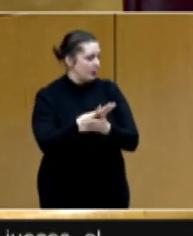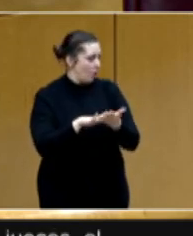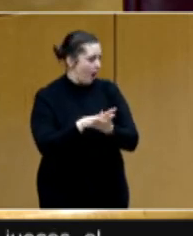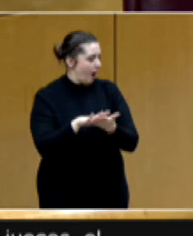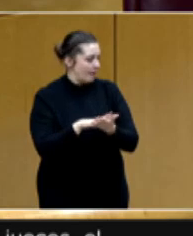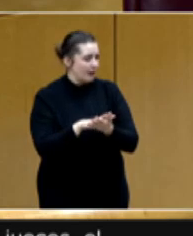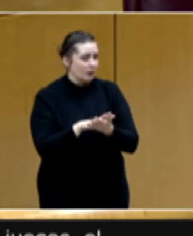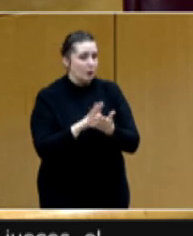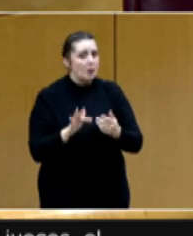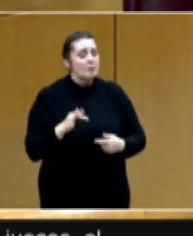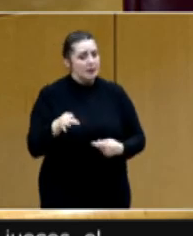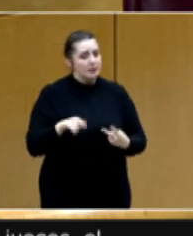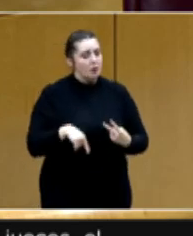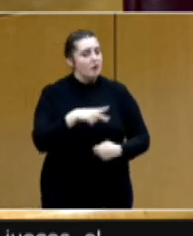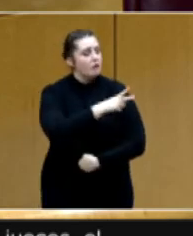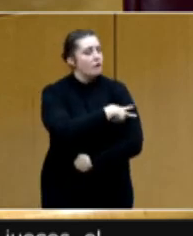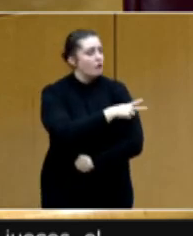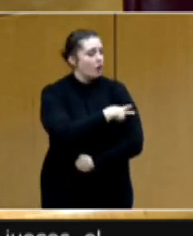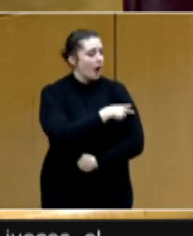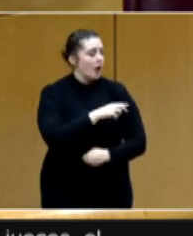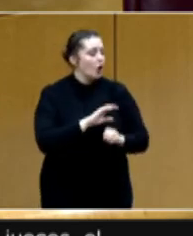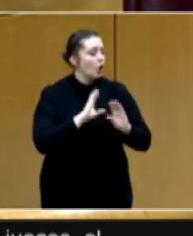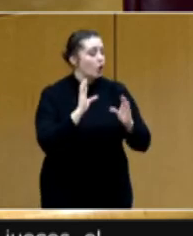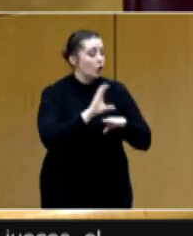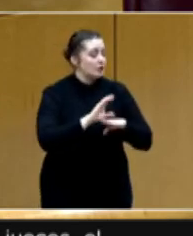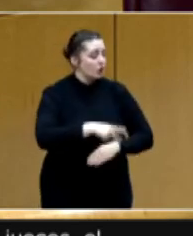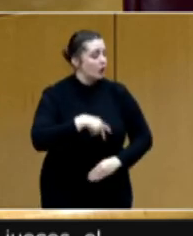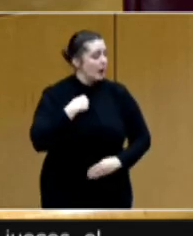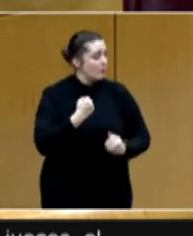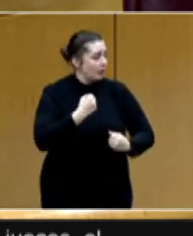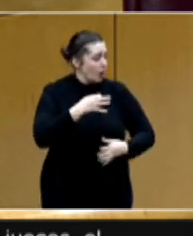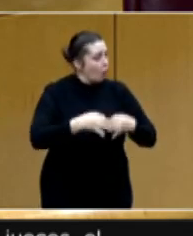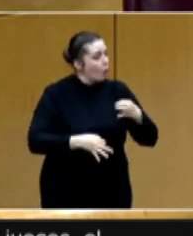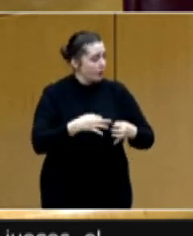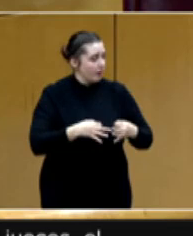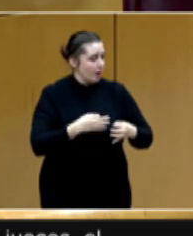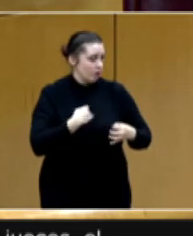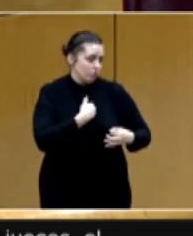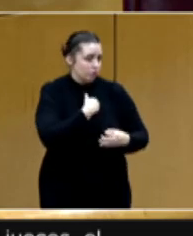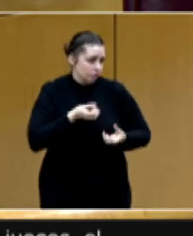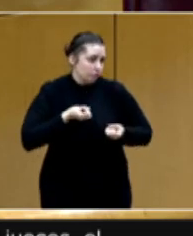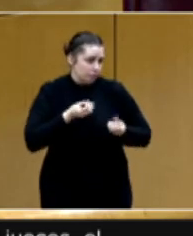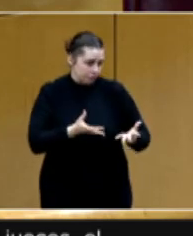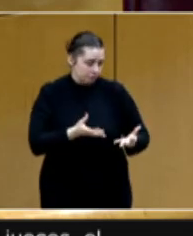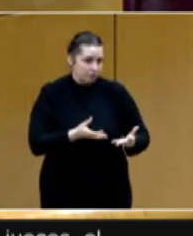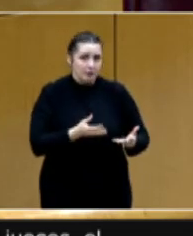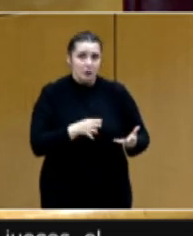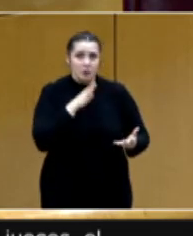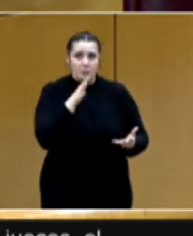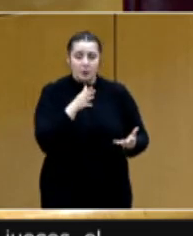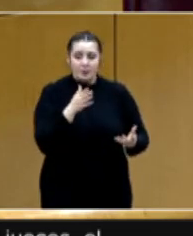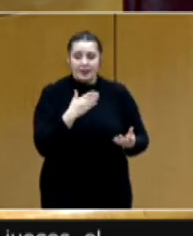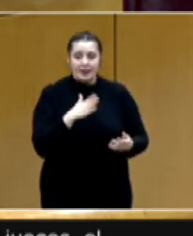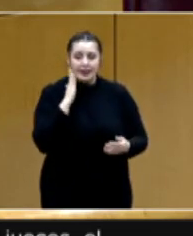también como como vocal del Consejo general del poder judicial compartiendo labores con